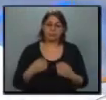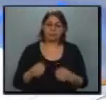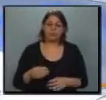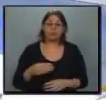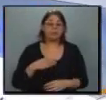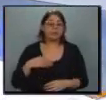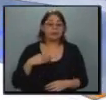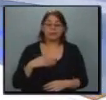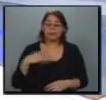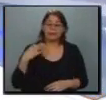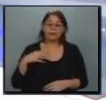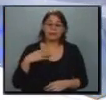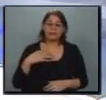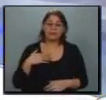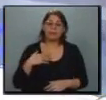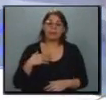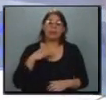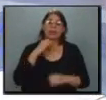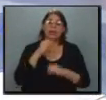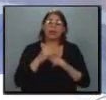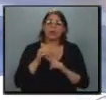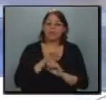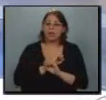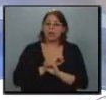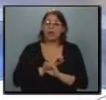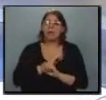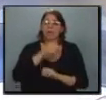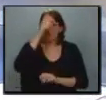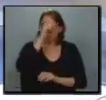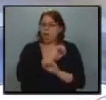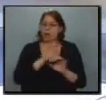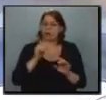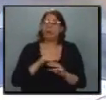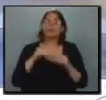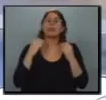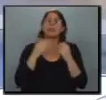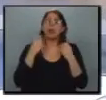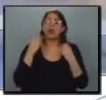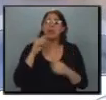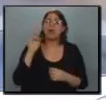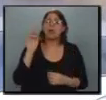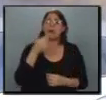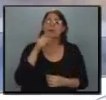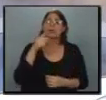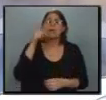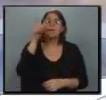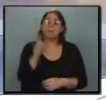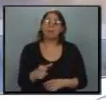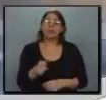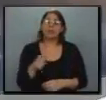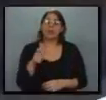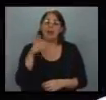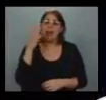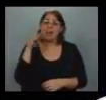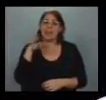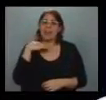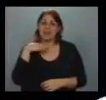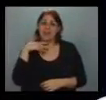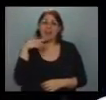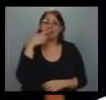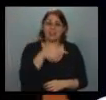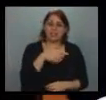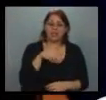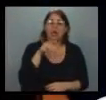Lamentablemente tenemos que hablar de un policial tremendo porque termina con una muerte, la muerte de la persona asaltada en un típico